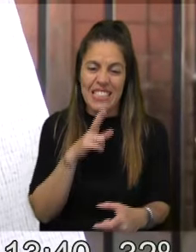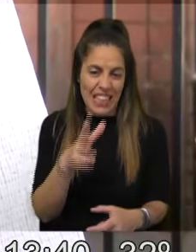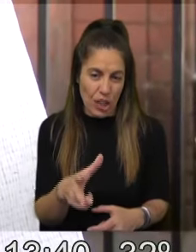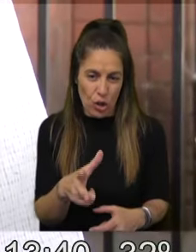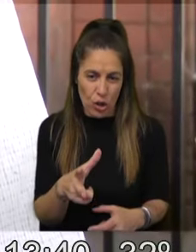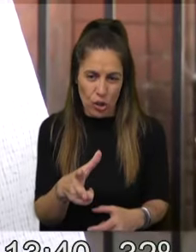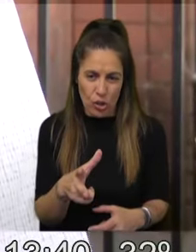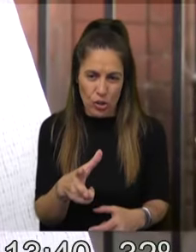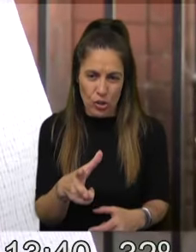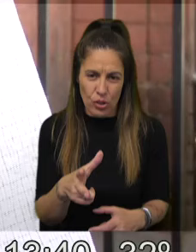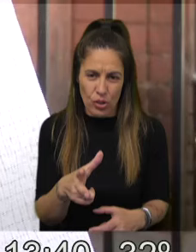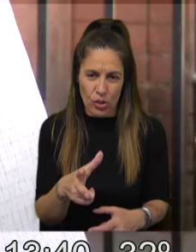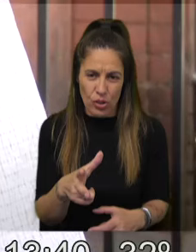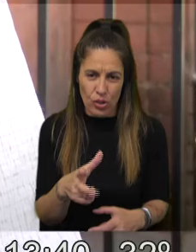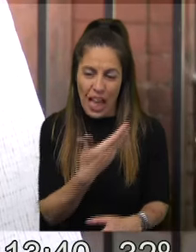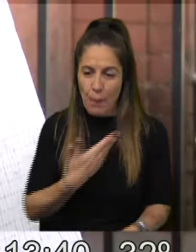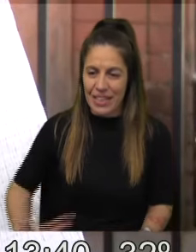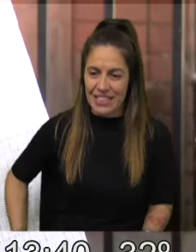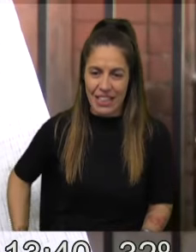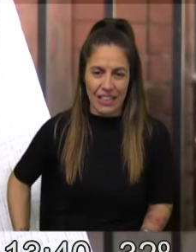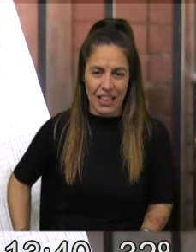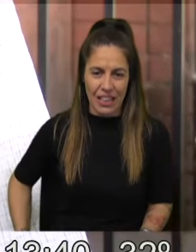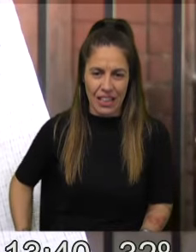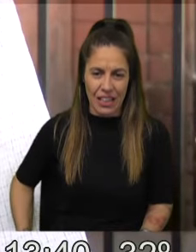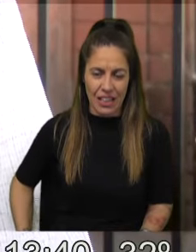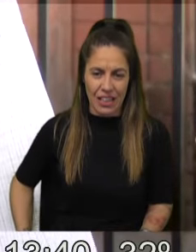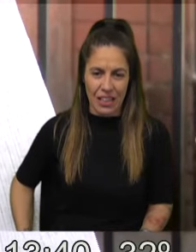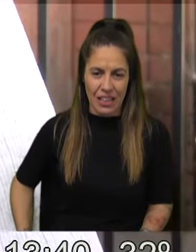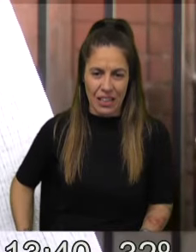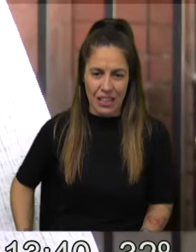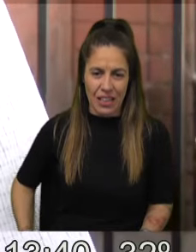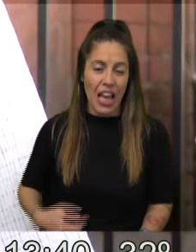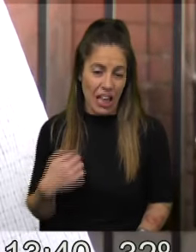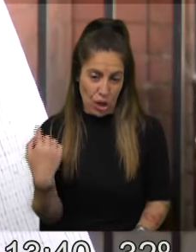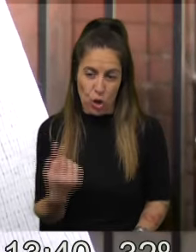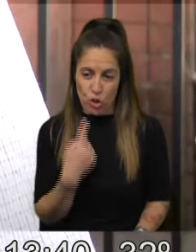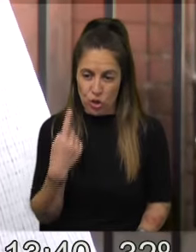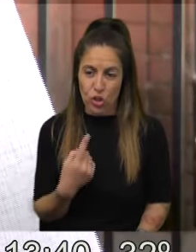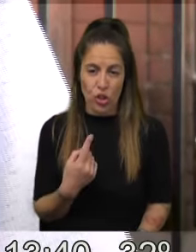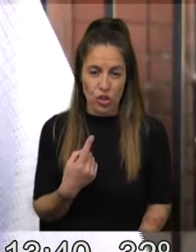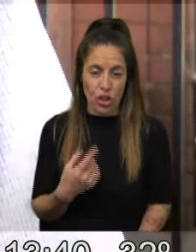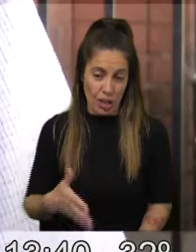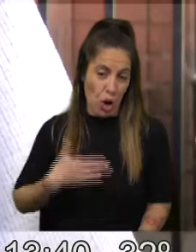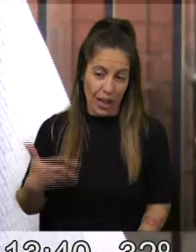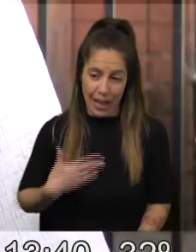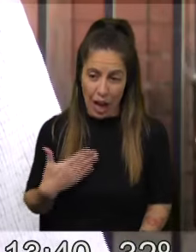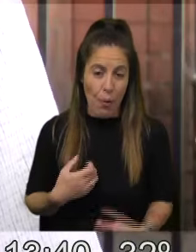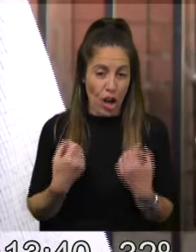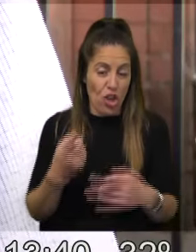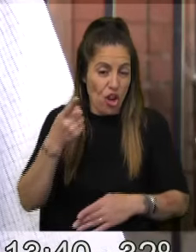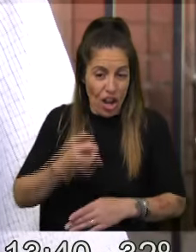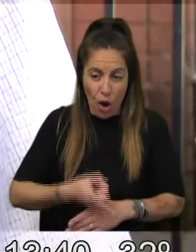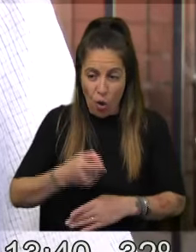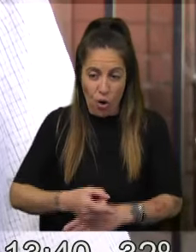que el presidente, que nosotros le quejamos que no dio la orden